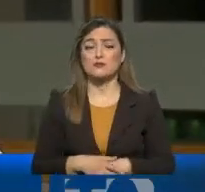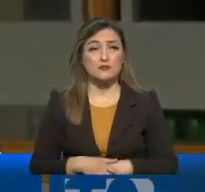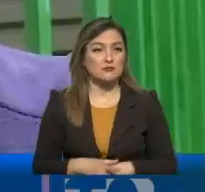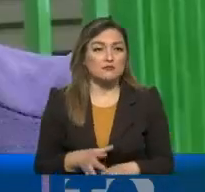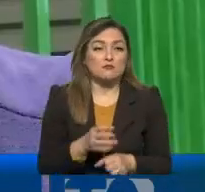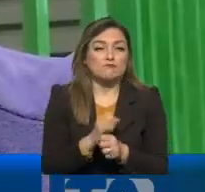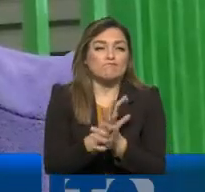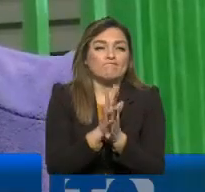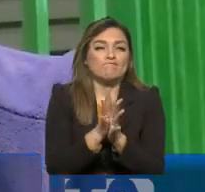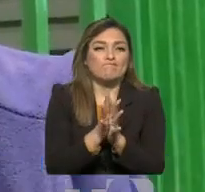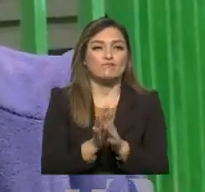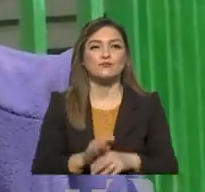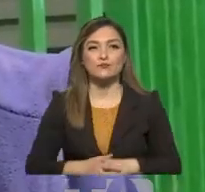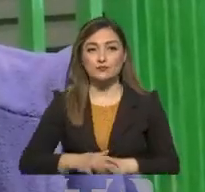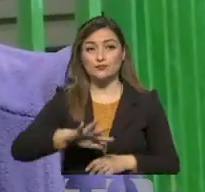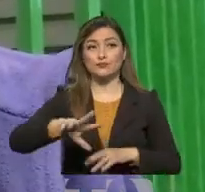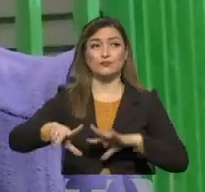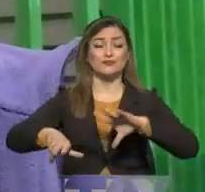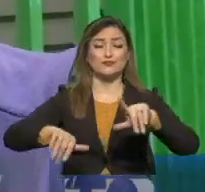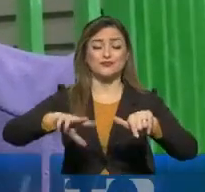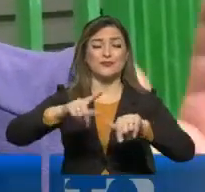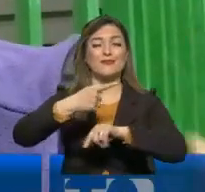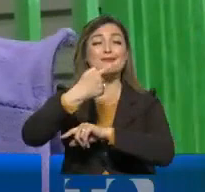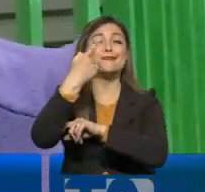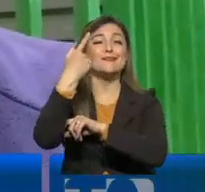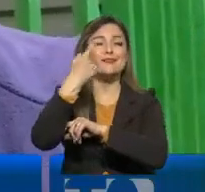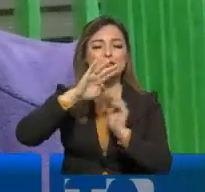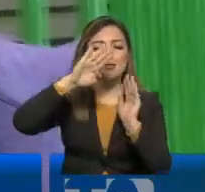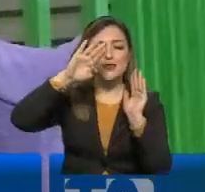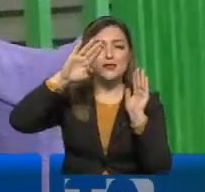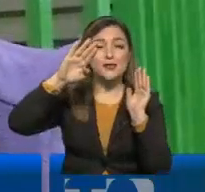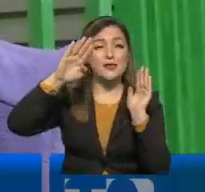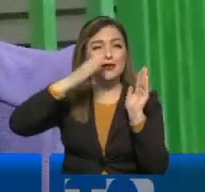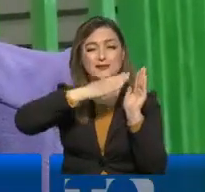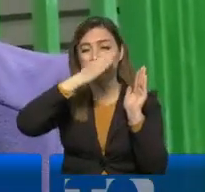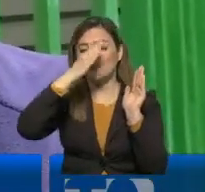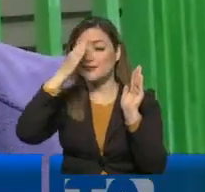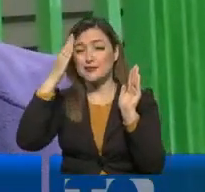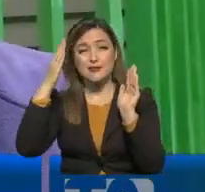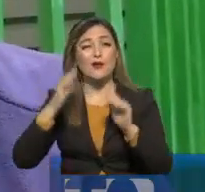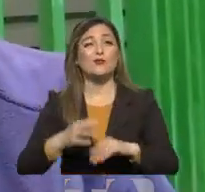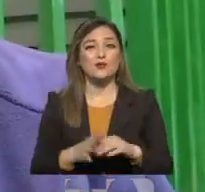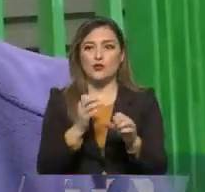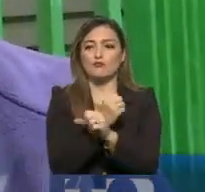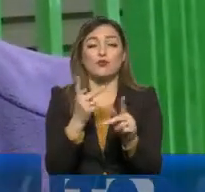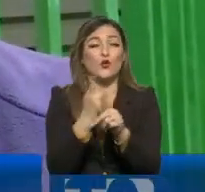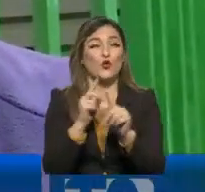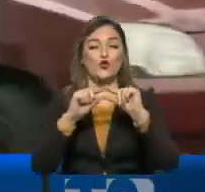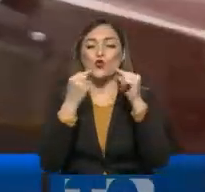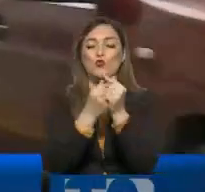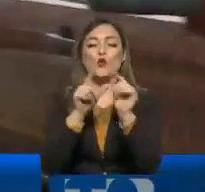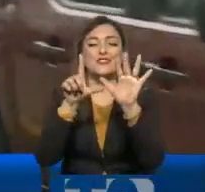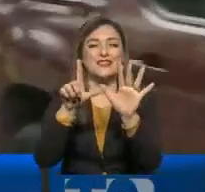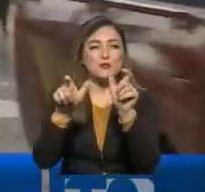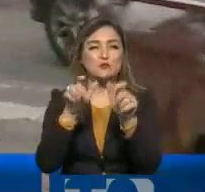es terrible. Los robos hay bastante. En el día, no se diga más la noche, con niños son así. Es una banda de 7